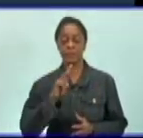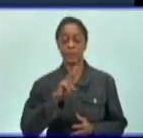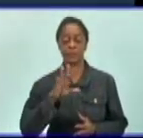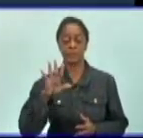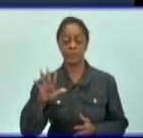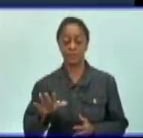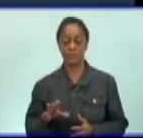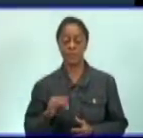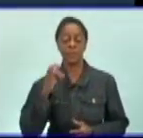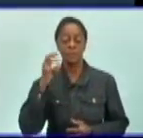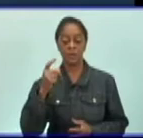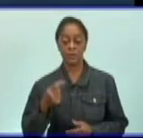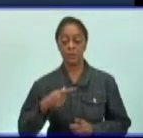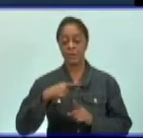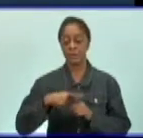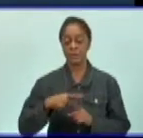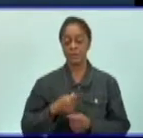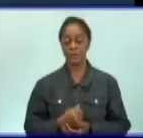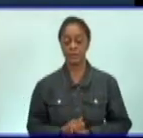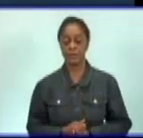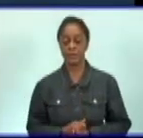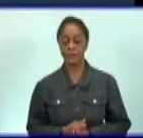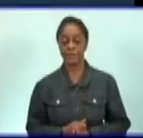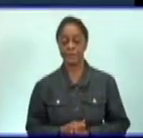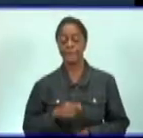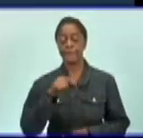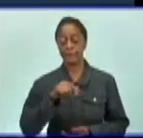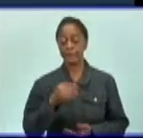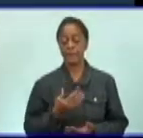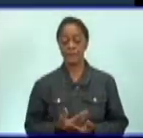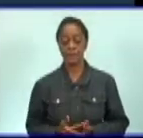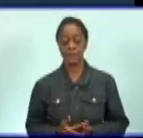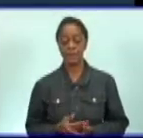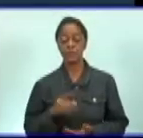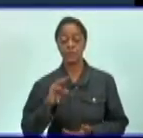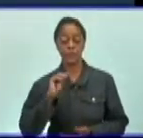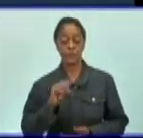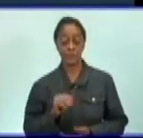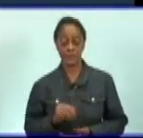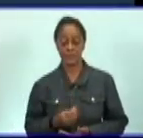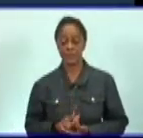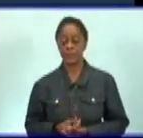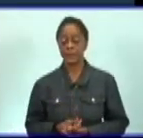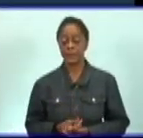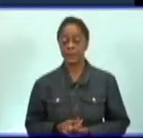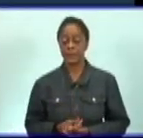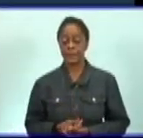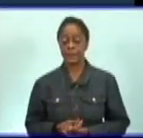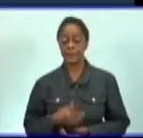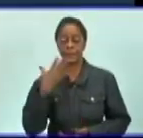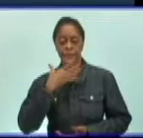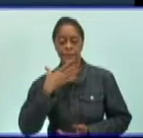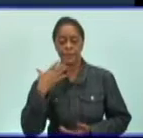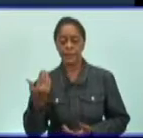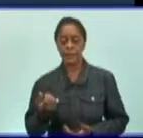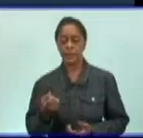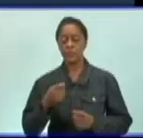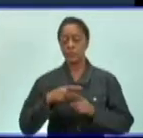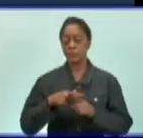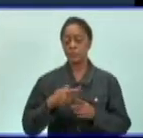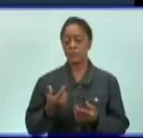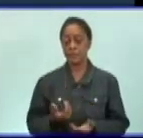2.735, calcula la suma. En este caso nos están planteando quiénes son los